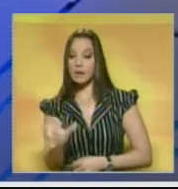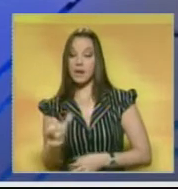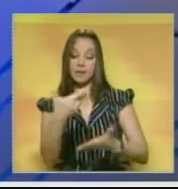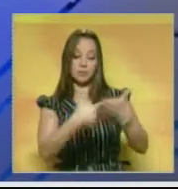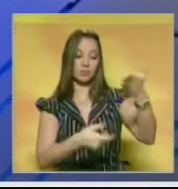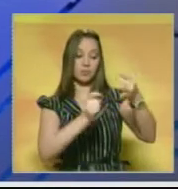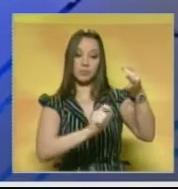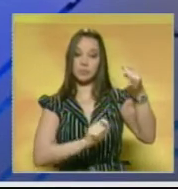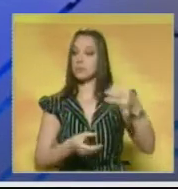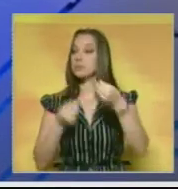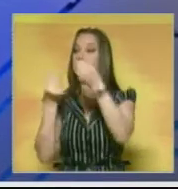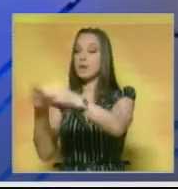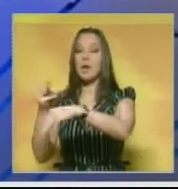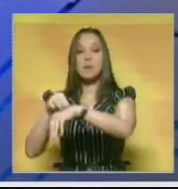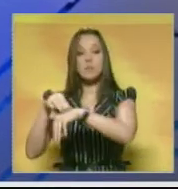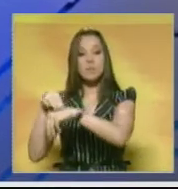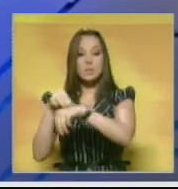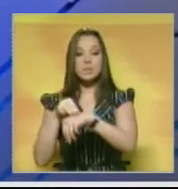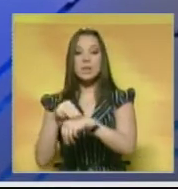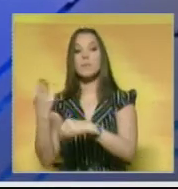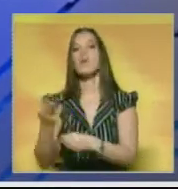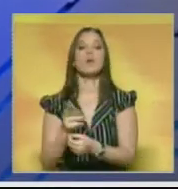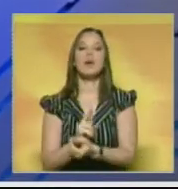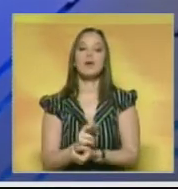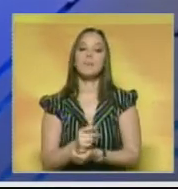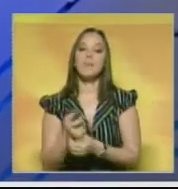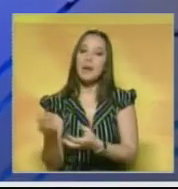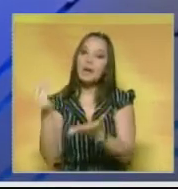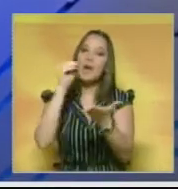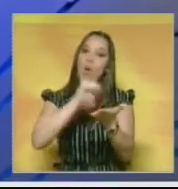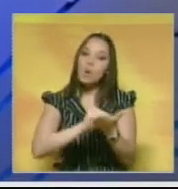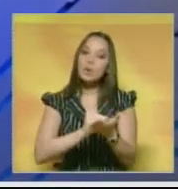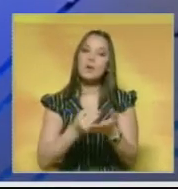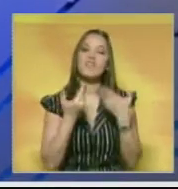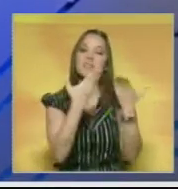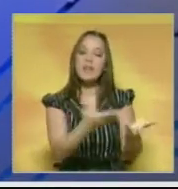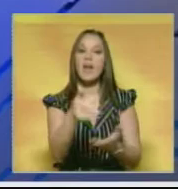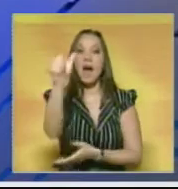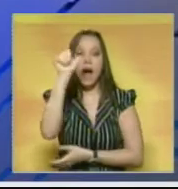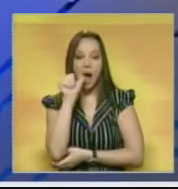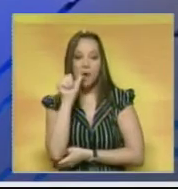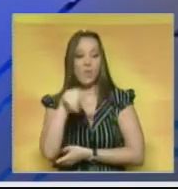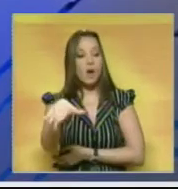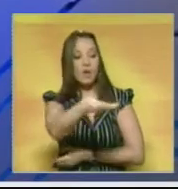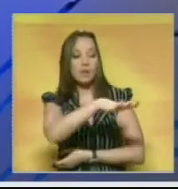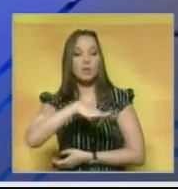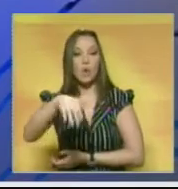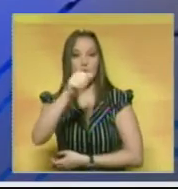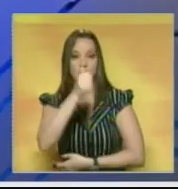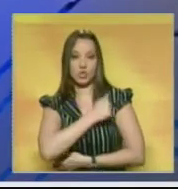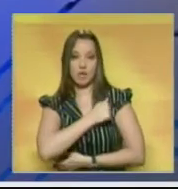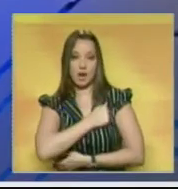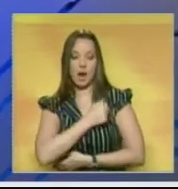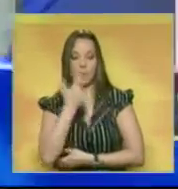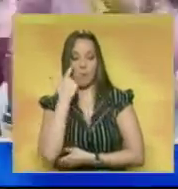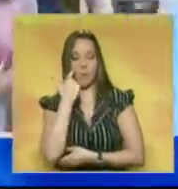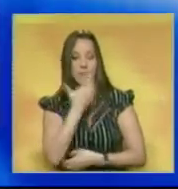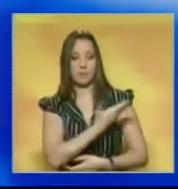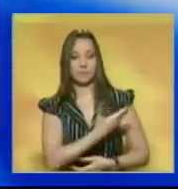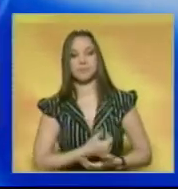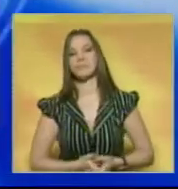de este municipio para solicitar que sea restituido el servicio de agua potable en esa jurisdicción. Carla Salcedo Flores nos trae el reporte. Buenas